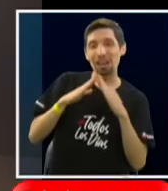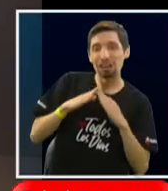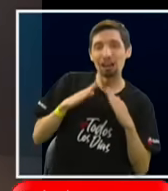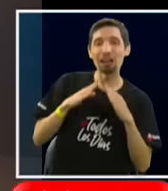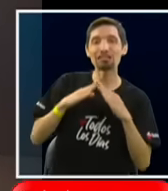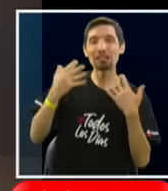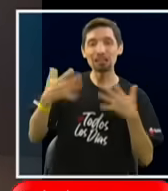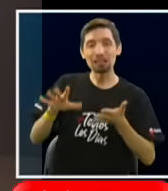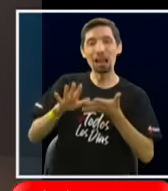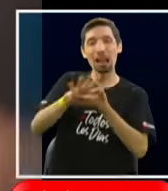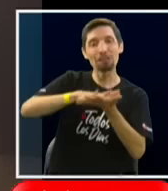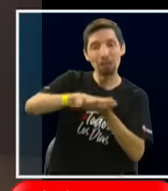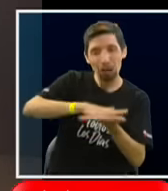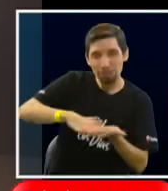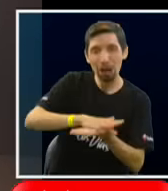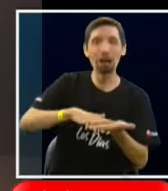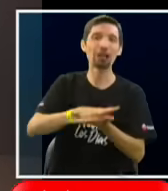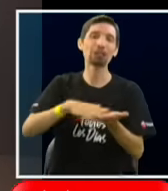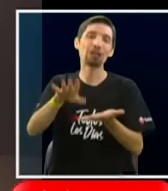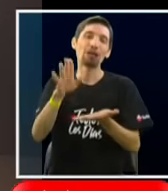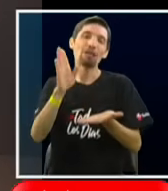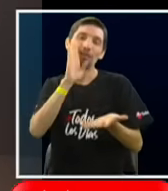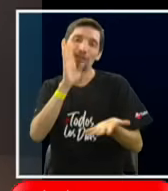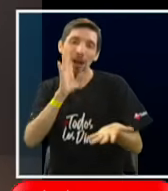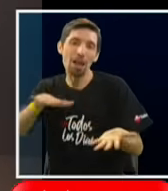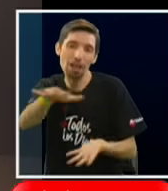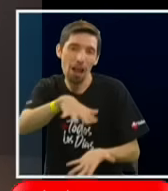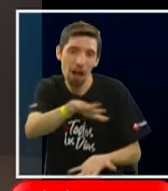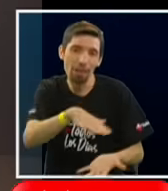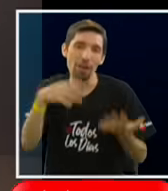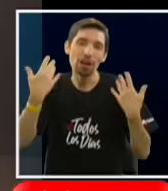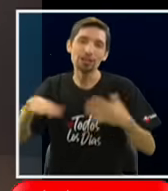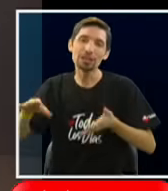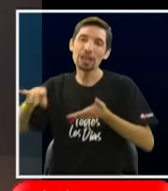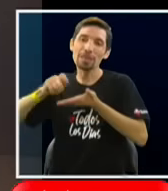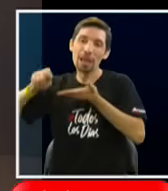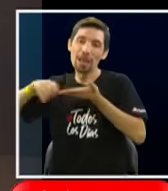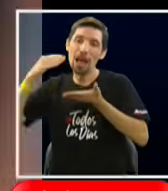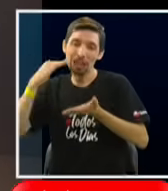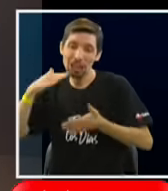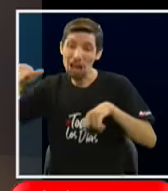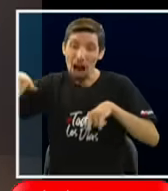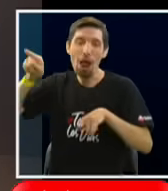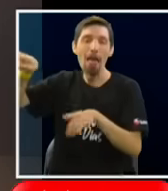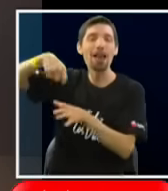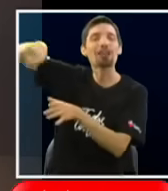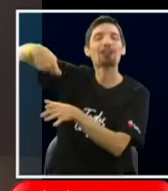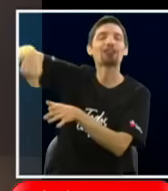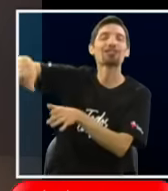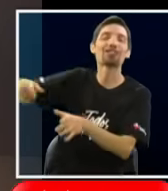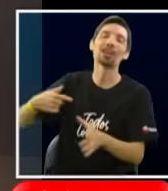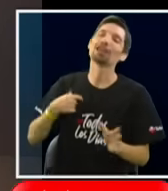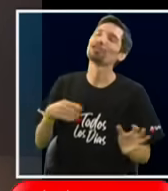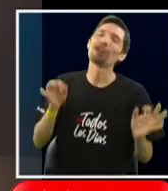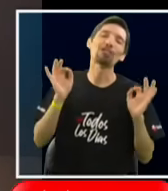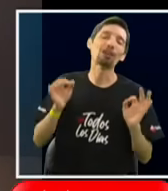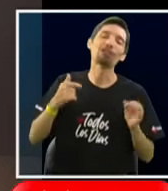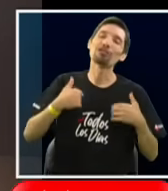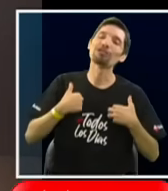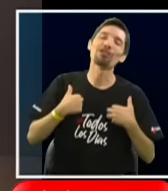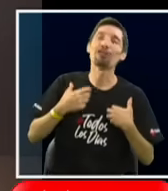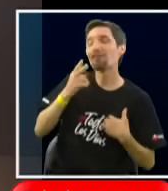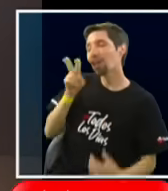ya lavó los platos, limpió los baños, hizo las tareas de los niños y ahora está cocinando. Te juro que estoy raja de